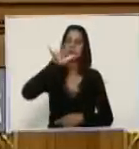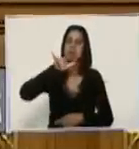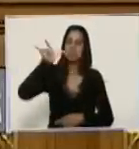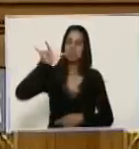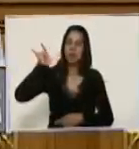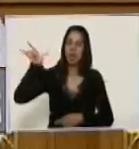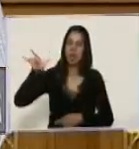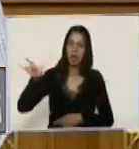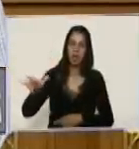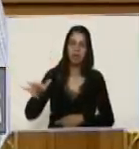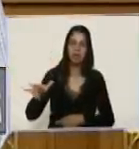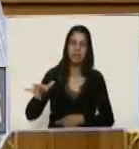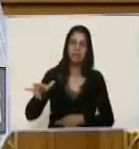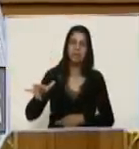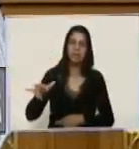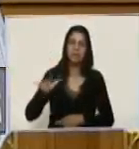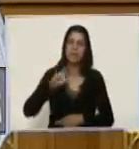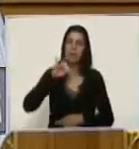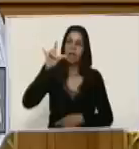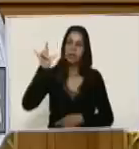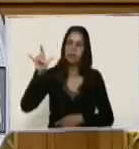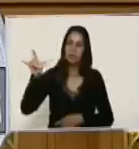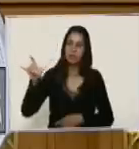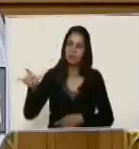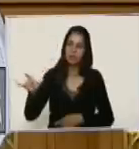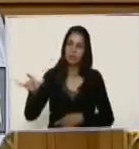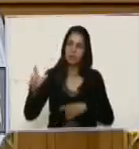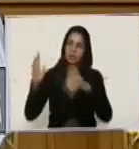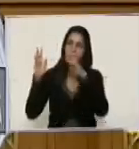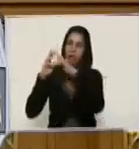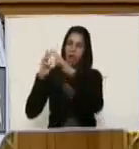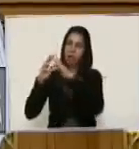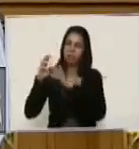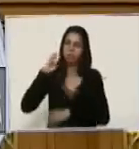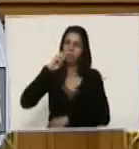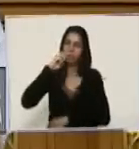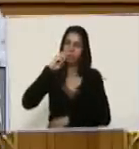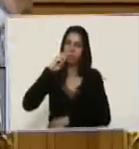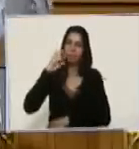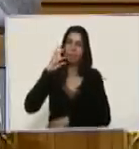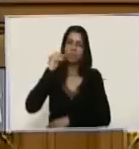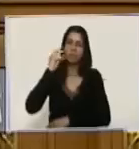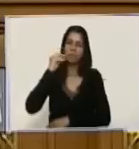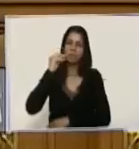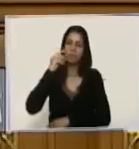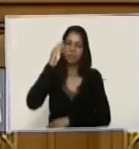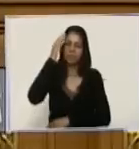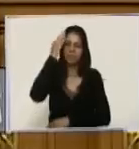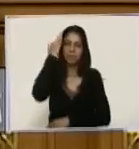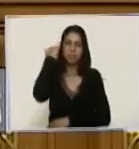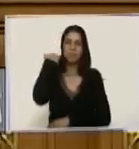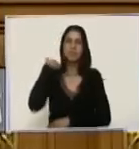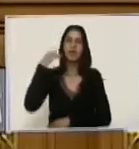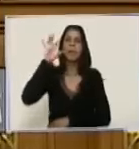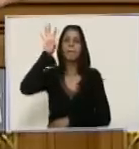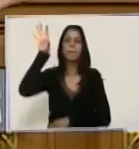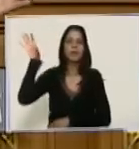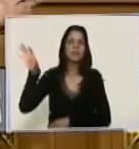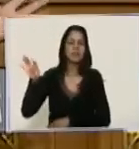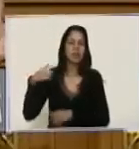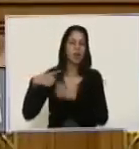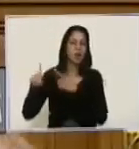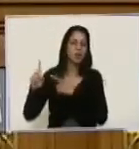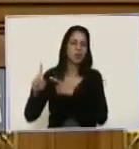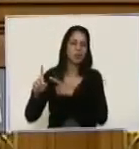y conocer de cerca otras experiencias, incluso ideológicamente